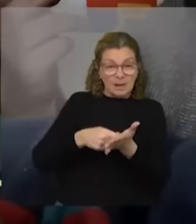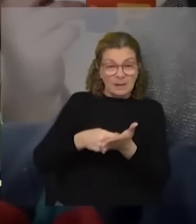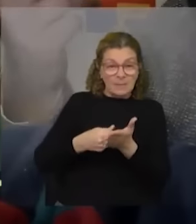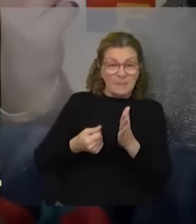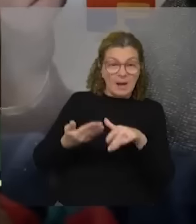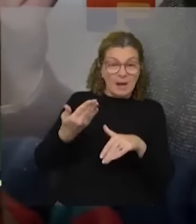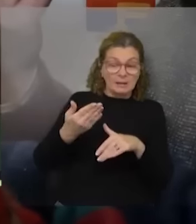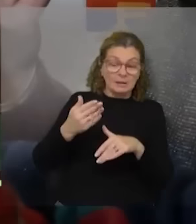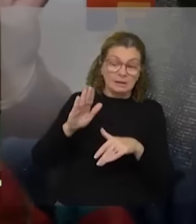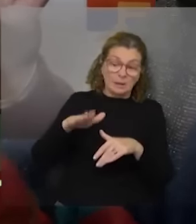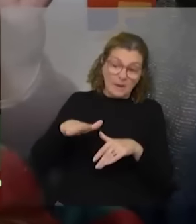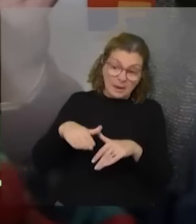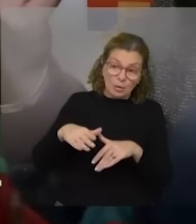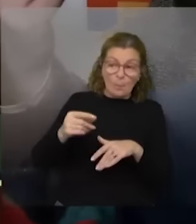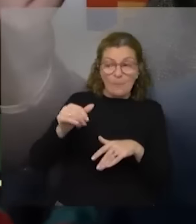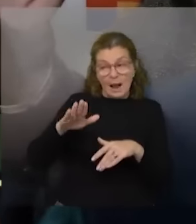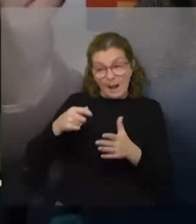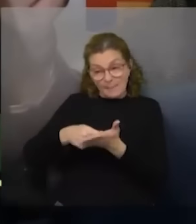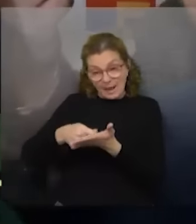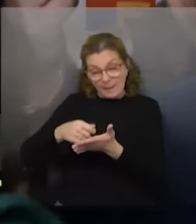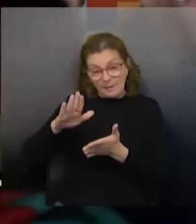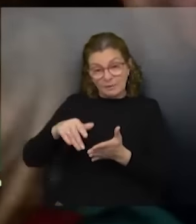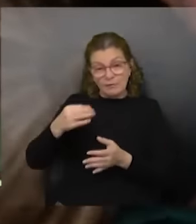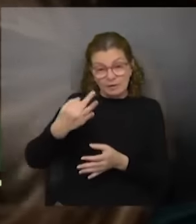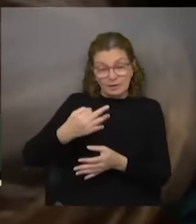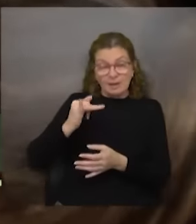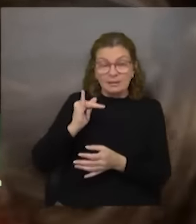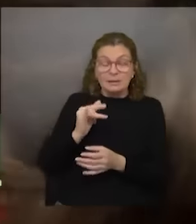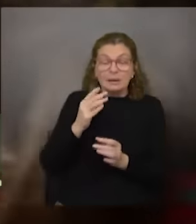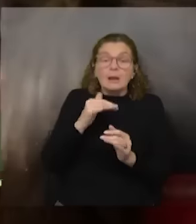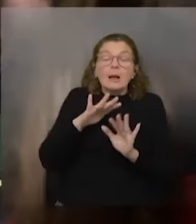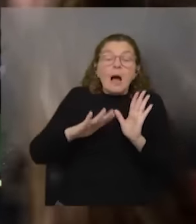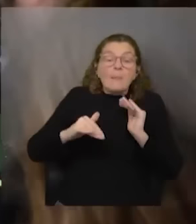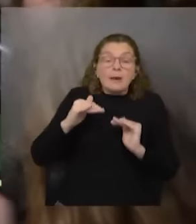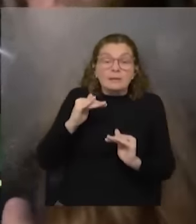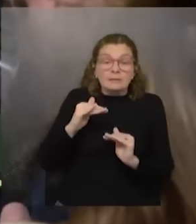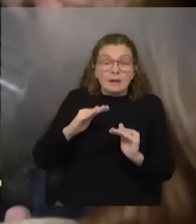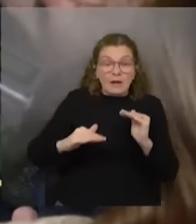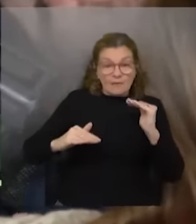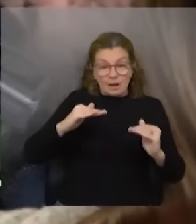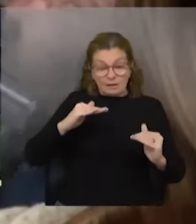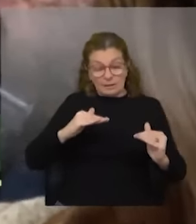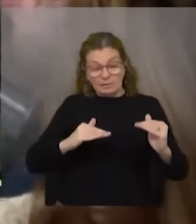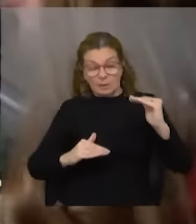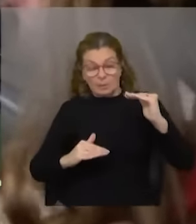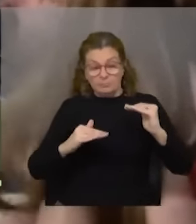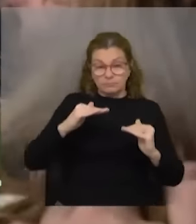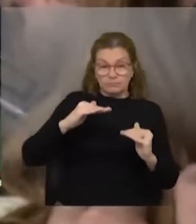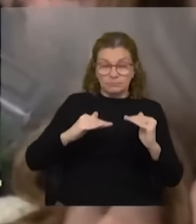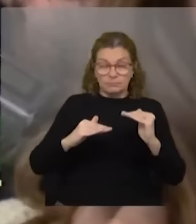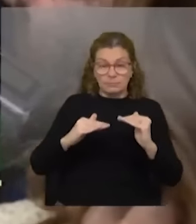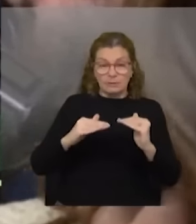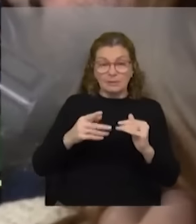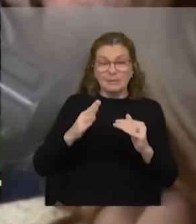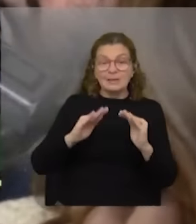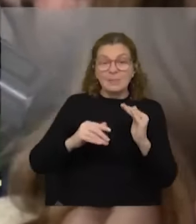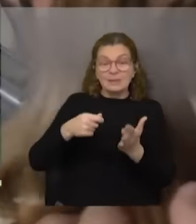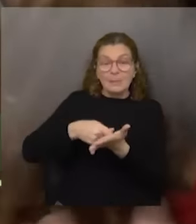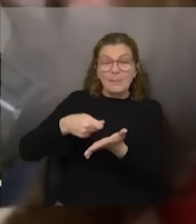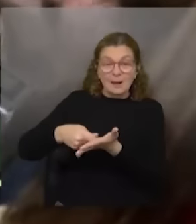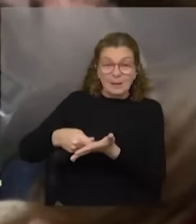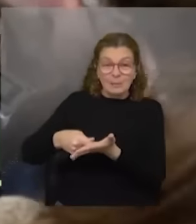pague menos que tiene menos y y es cierto Capaz que la balanza está un poco desequilibrada en cuanto a Cuáles son los tributos que